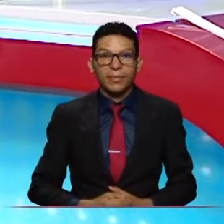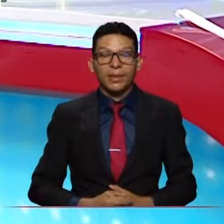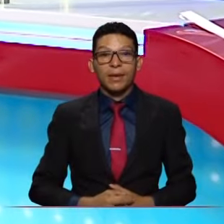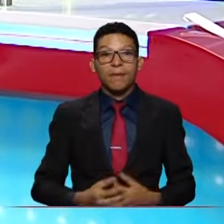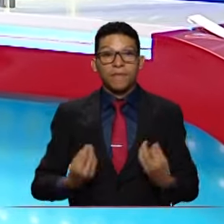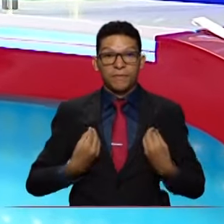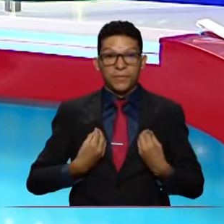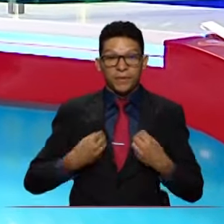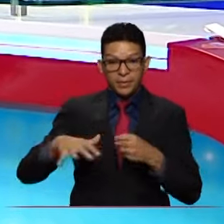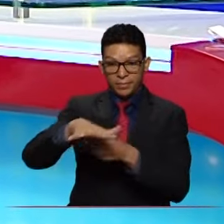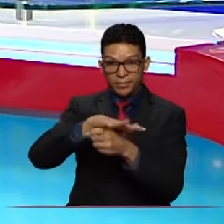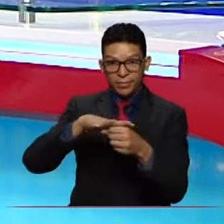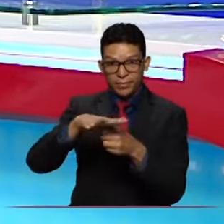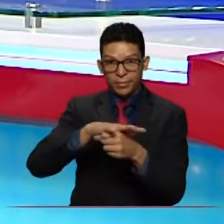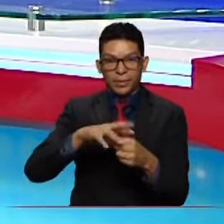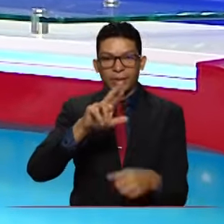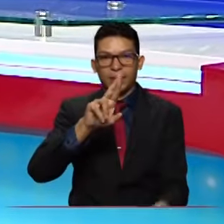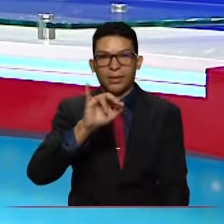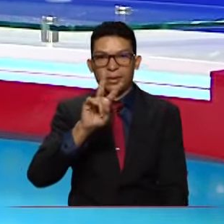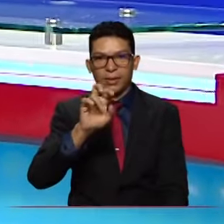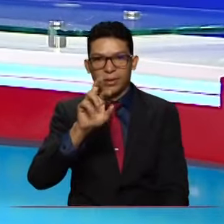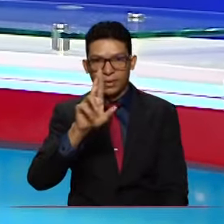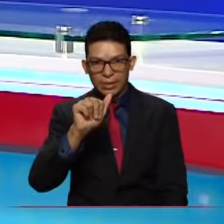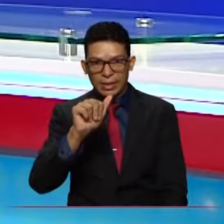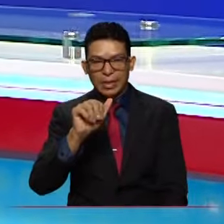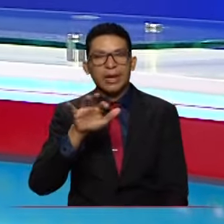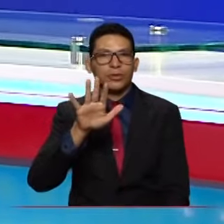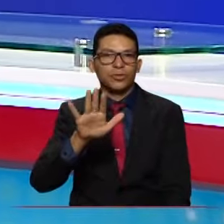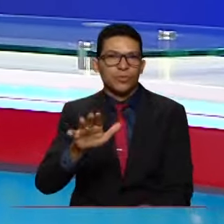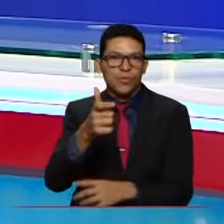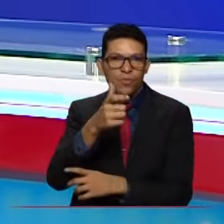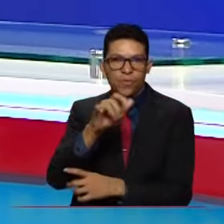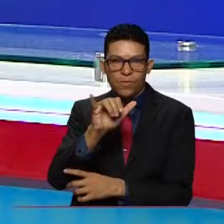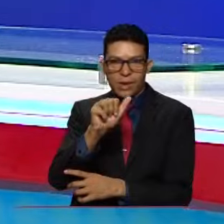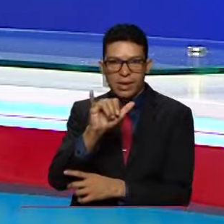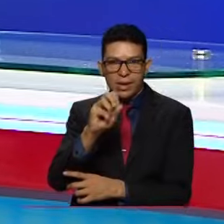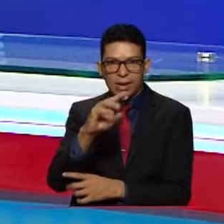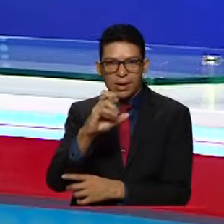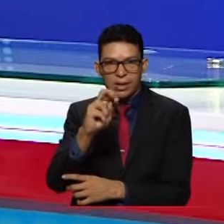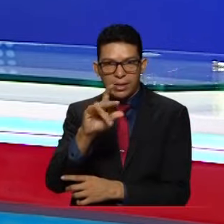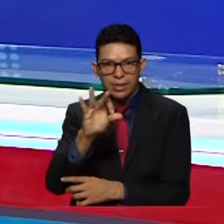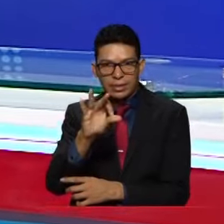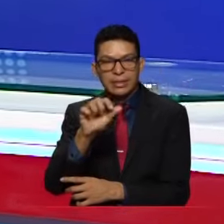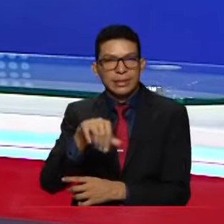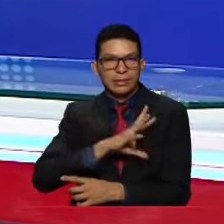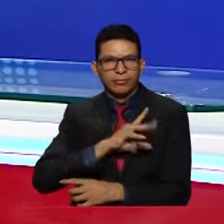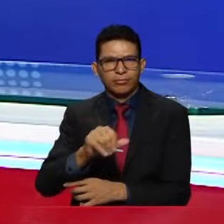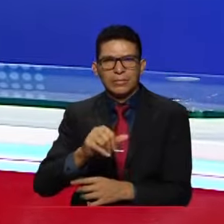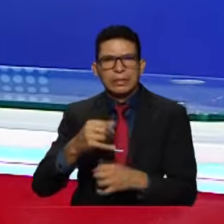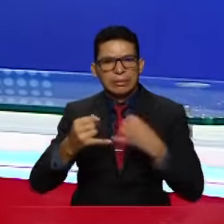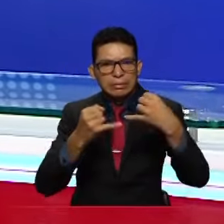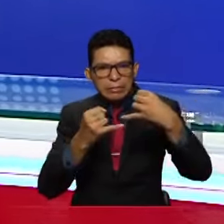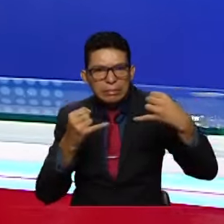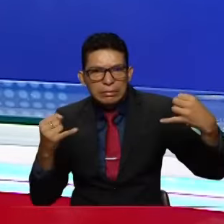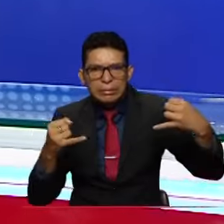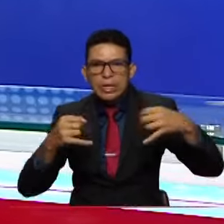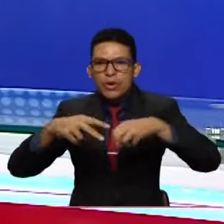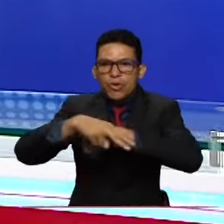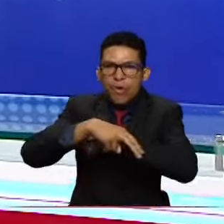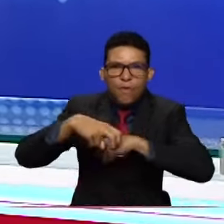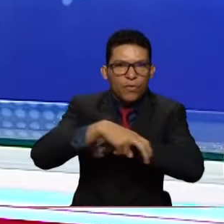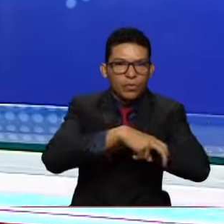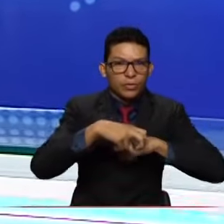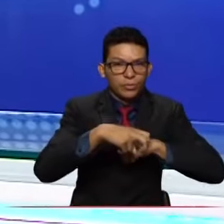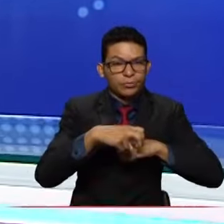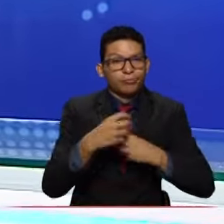residentes de los barrios La Ribera 2 y guayacanes en Cali denuncian constantes robos de cables en el sector los vecinos aseguran